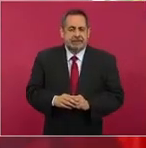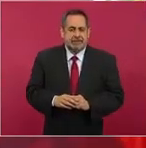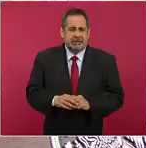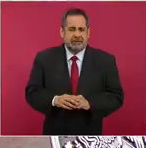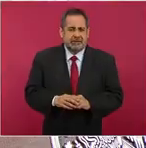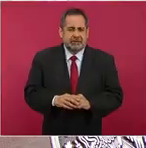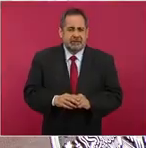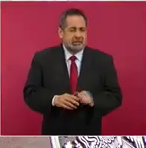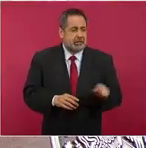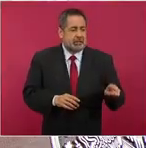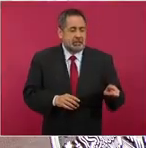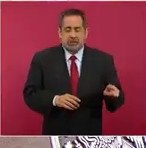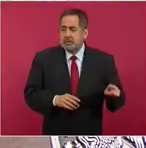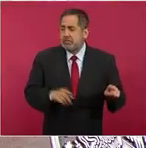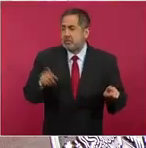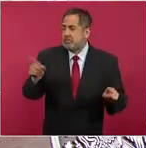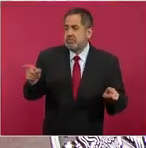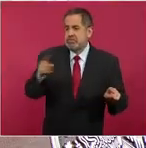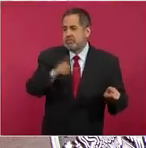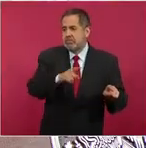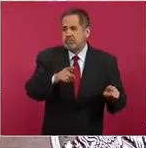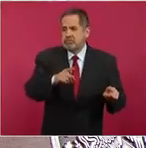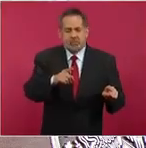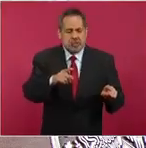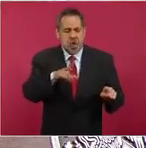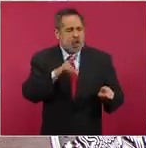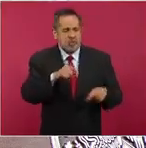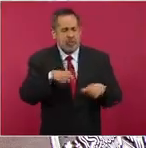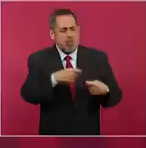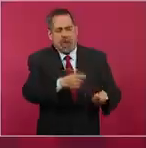la desconocieron porque su familia